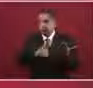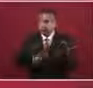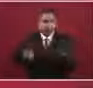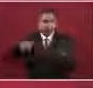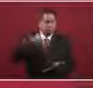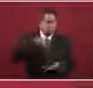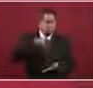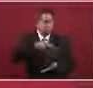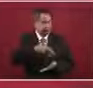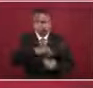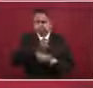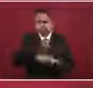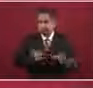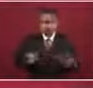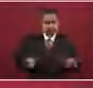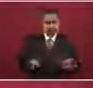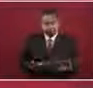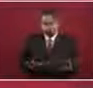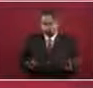Entonces yo celebro,